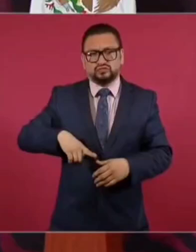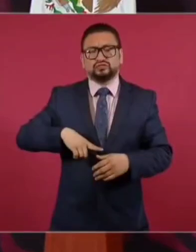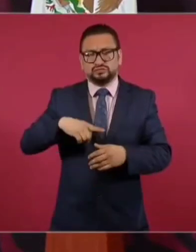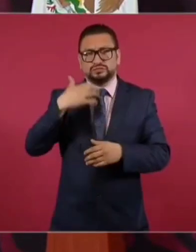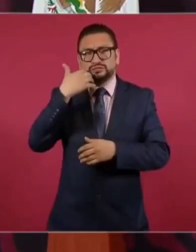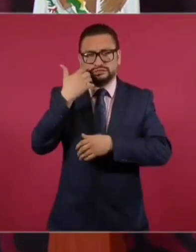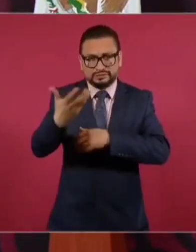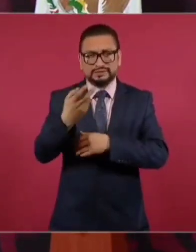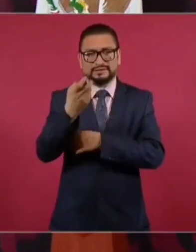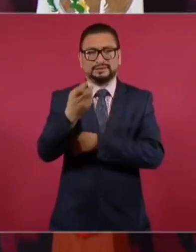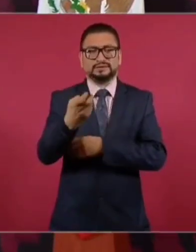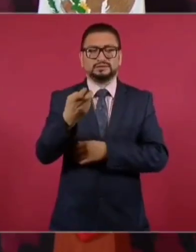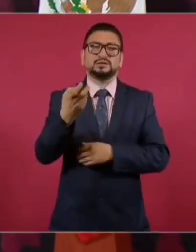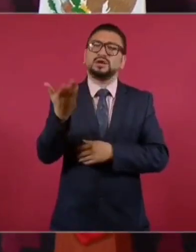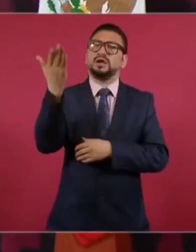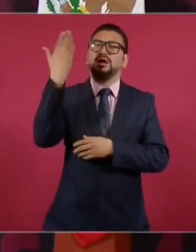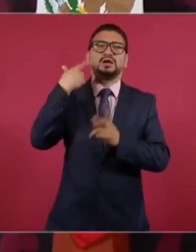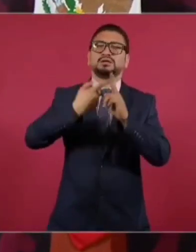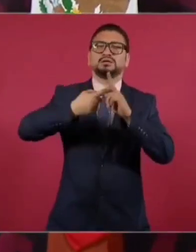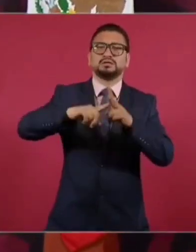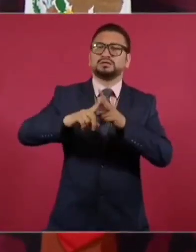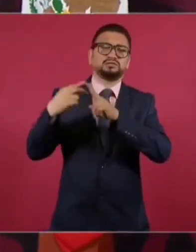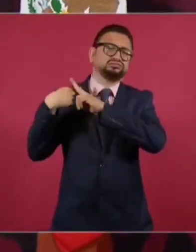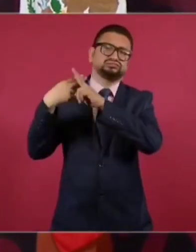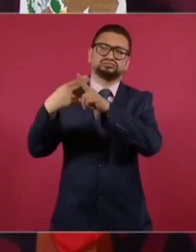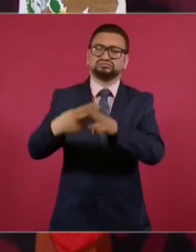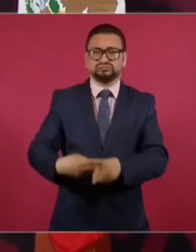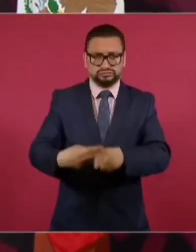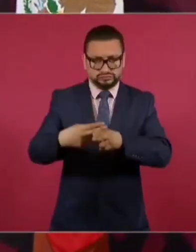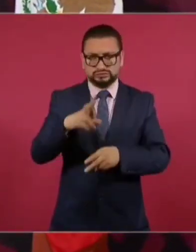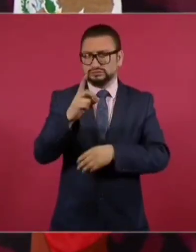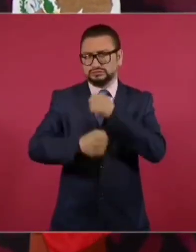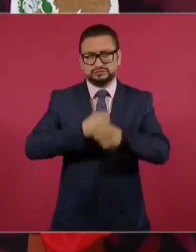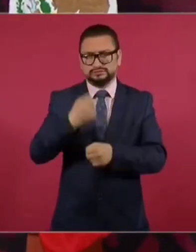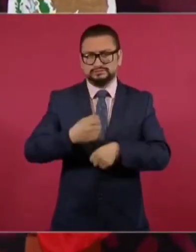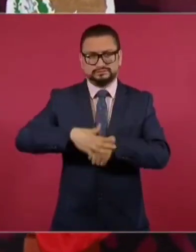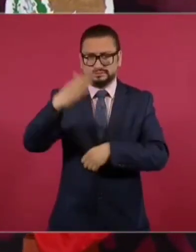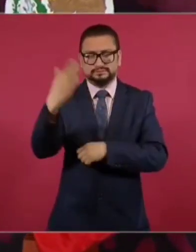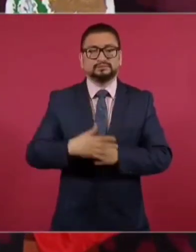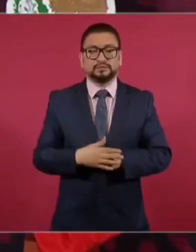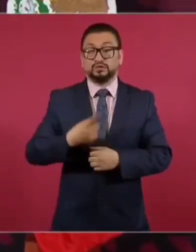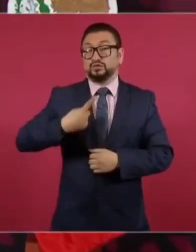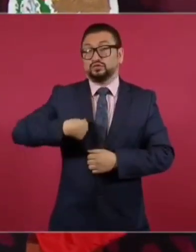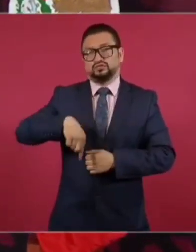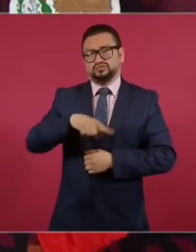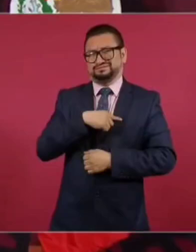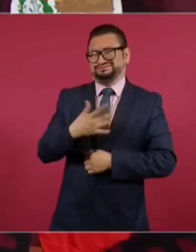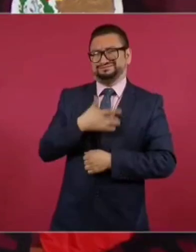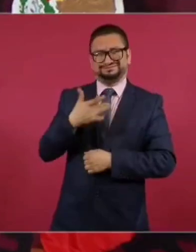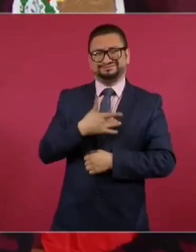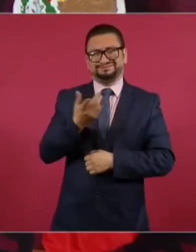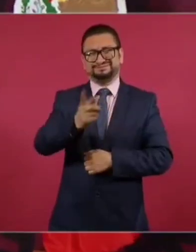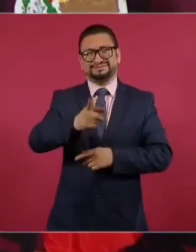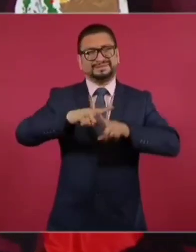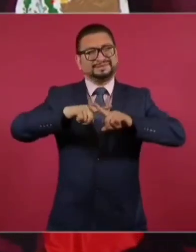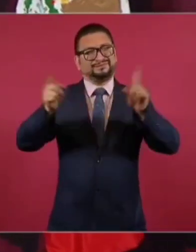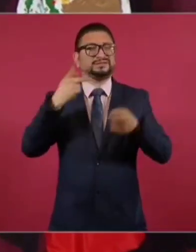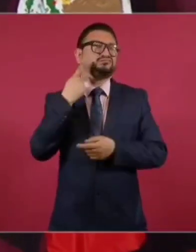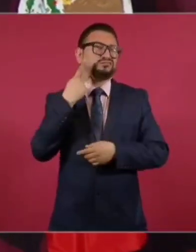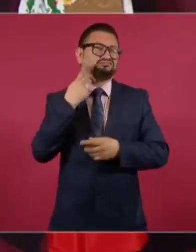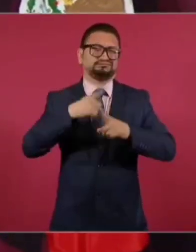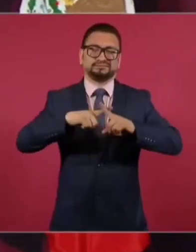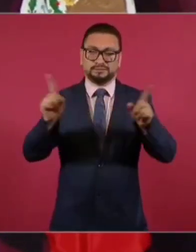imponiéndose desde hace más de 3 décadas. Nosotros no coincidimos con esa política.